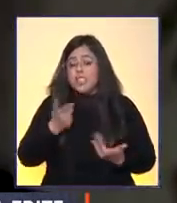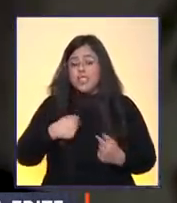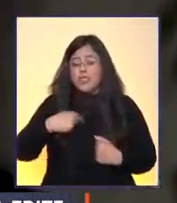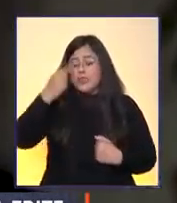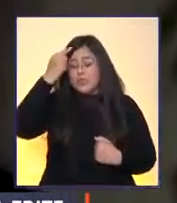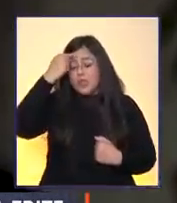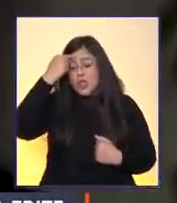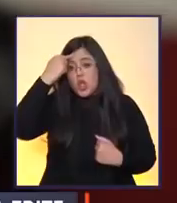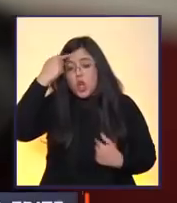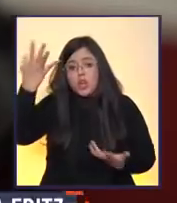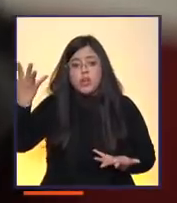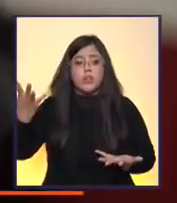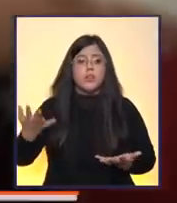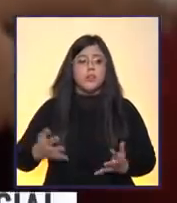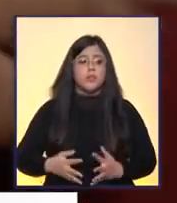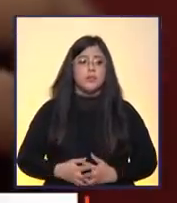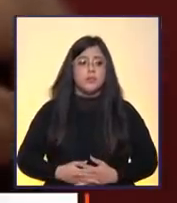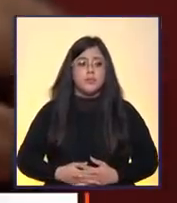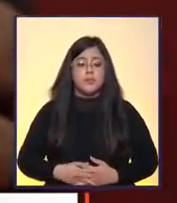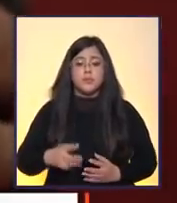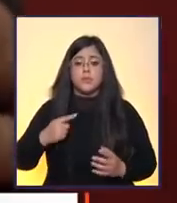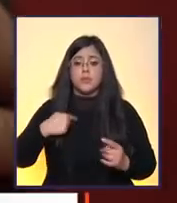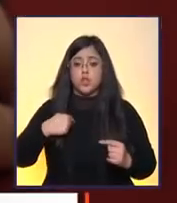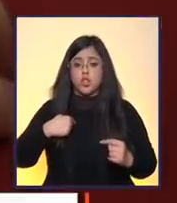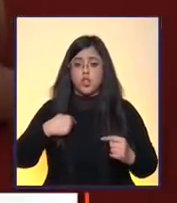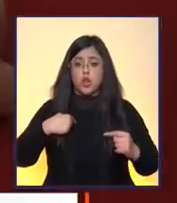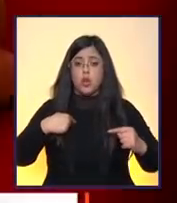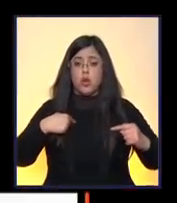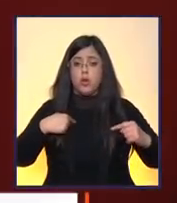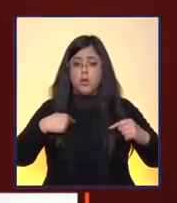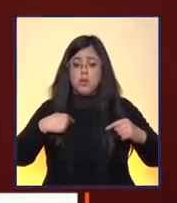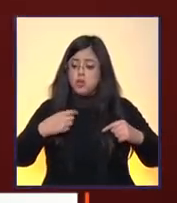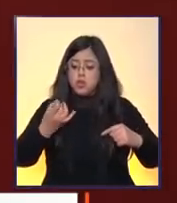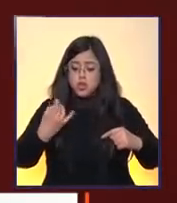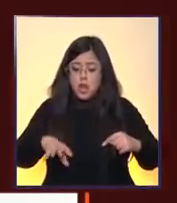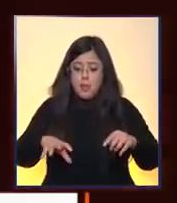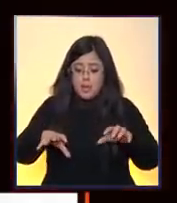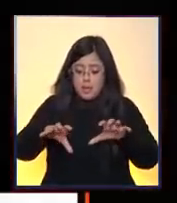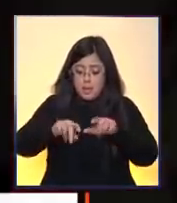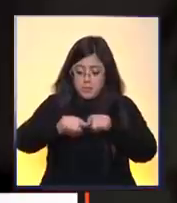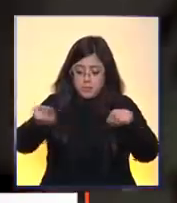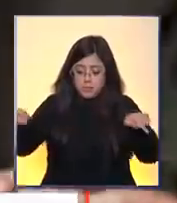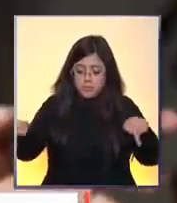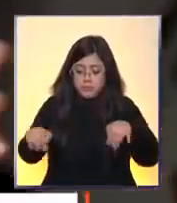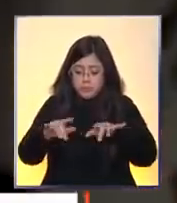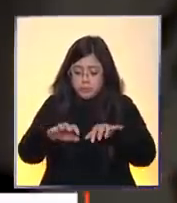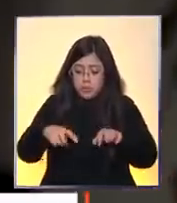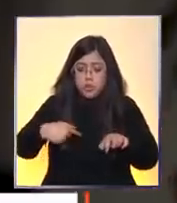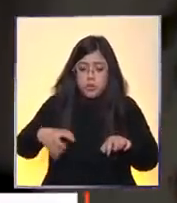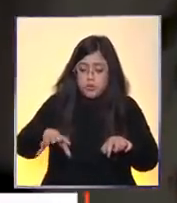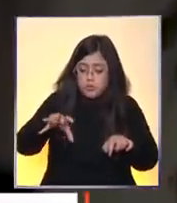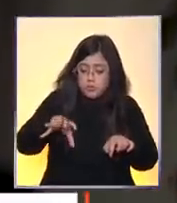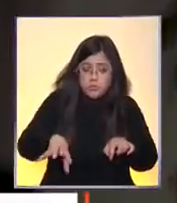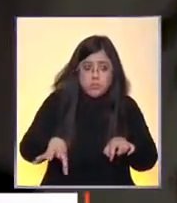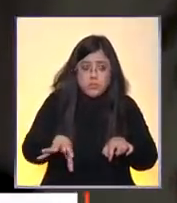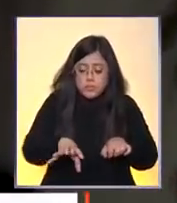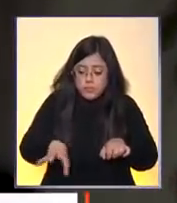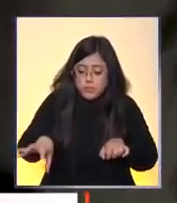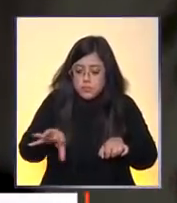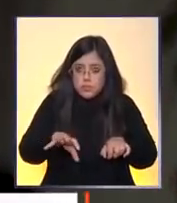eso. Me aproximé al mouse y quedé con el trasero hacia el lado